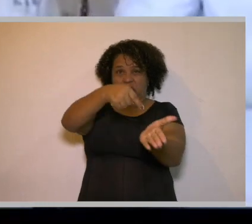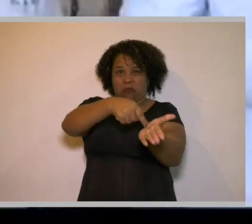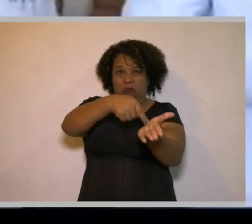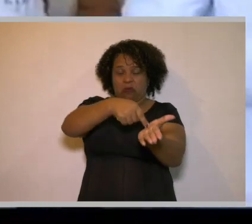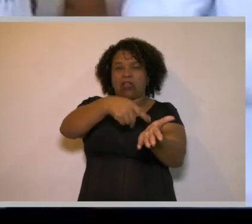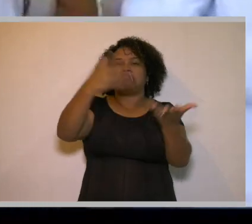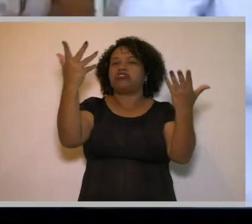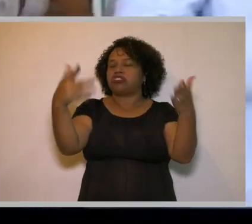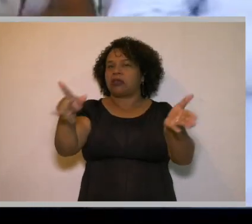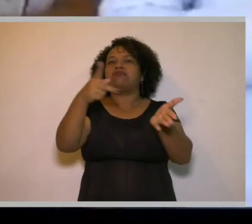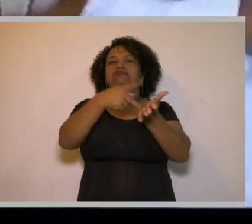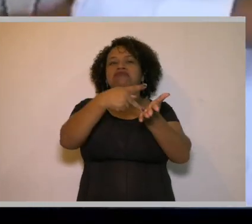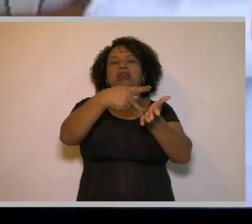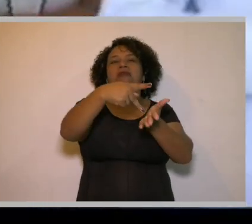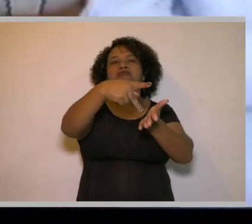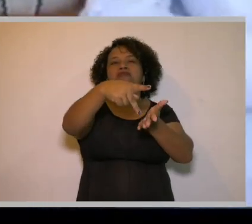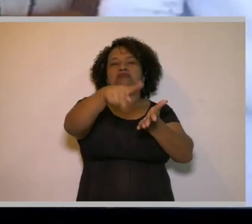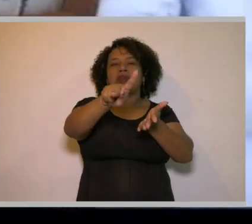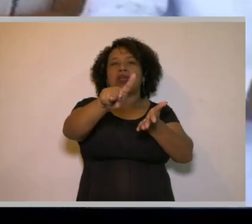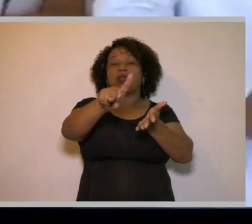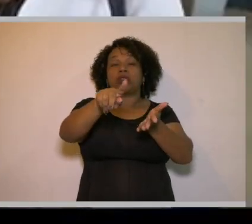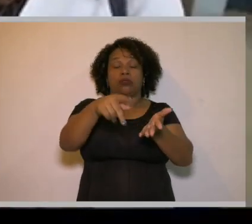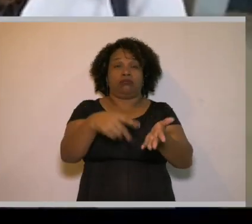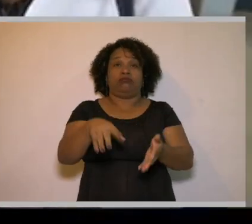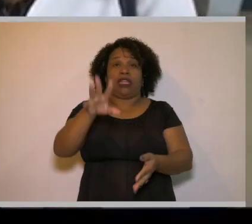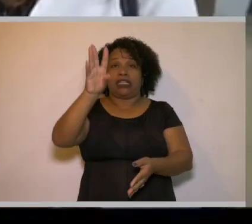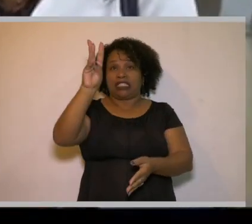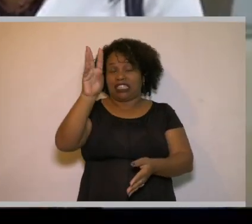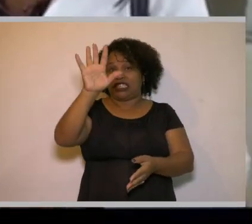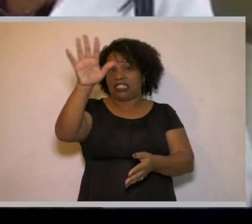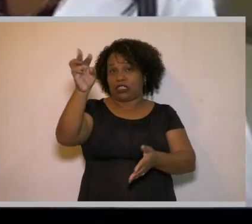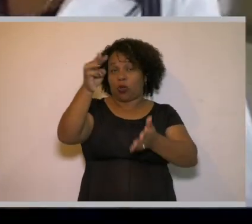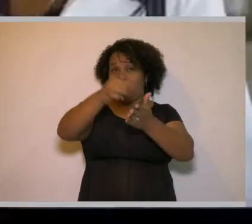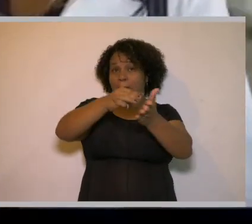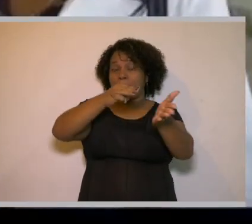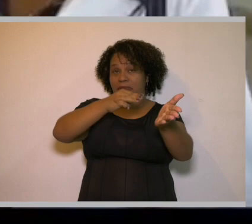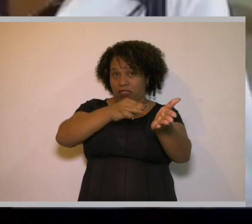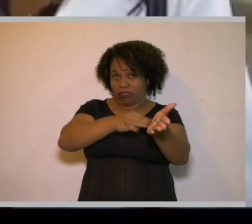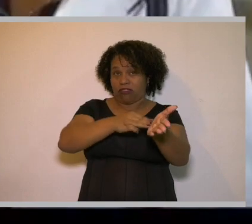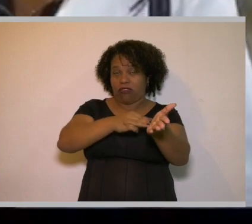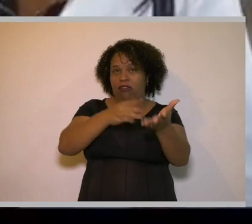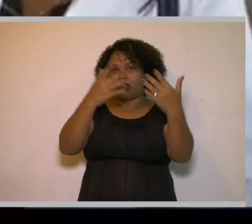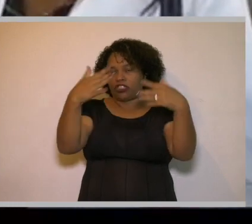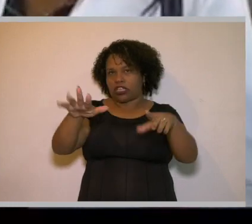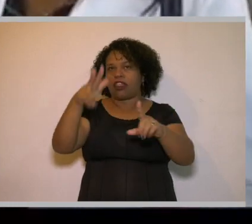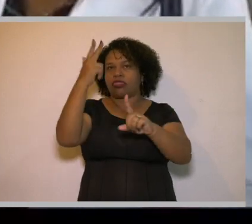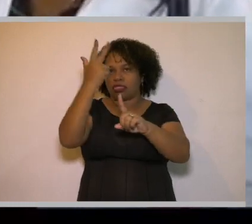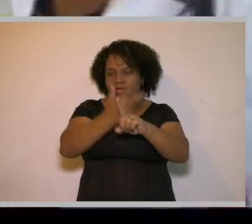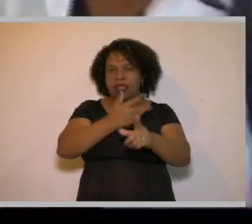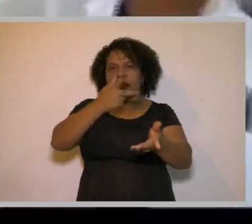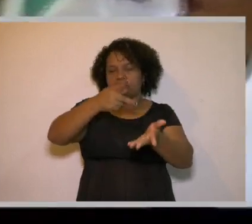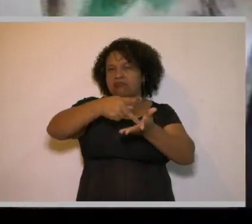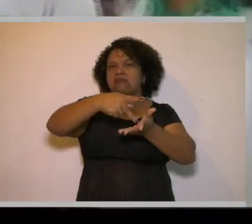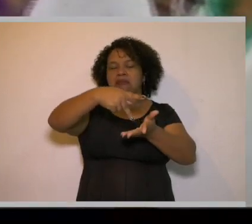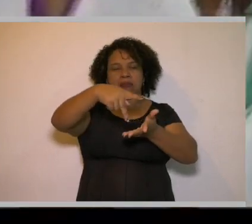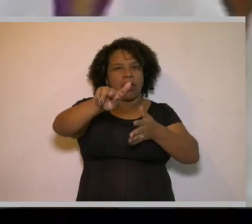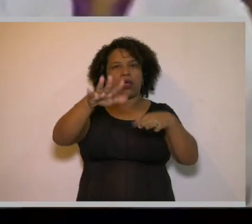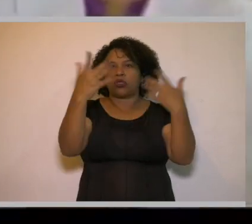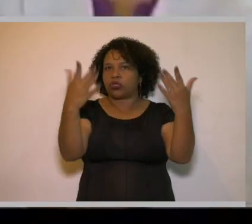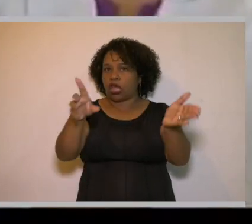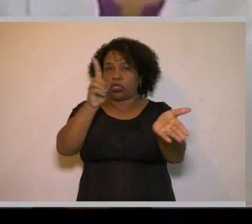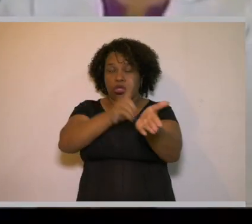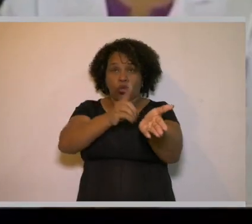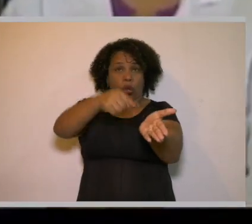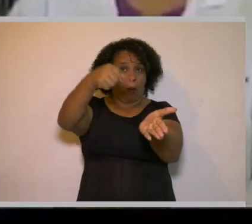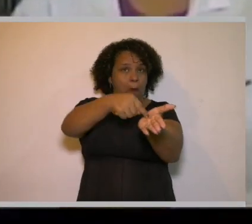que les adeudaba. El organismo oficial informó que con la consumación del pago por un monto de 65 millones de pesos por 3 meses, la institución queda